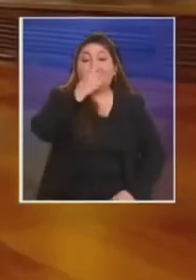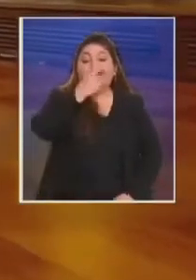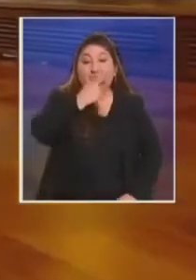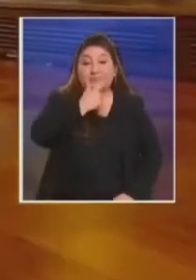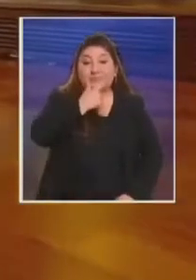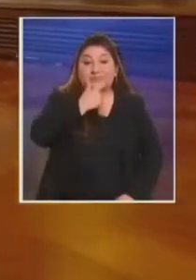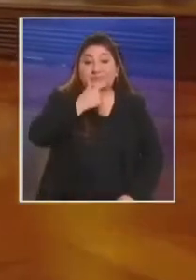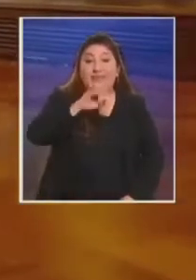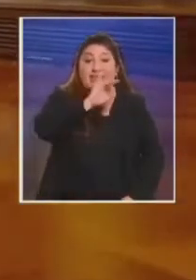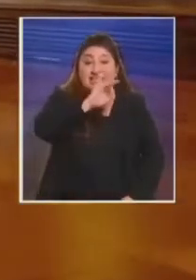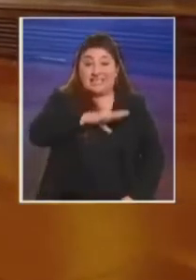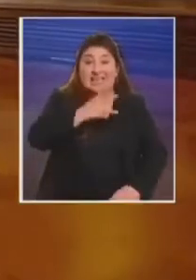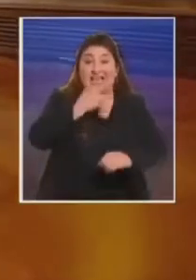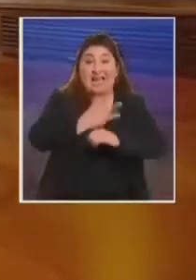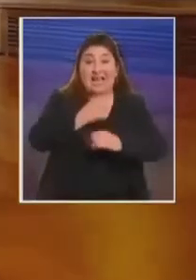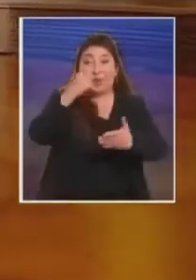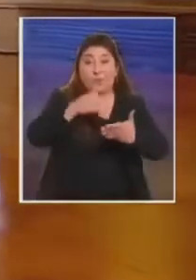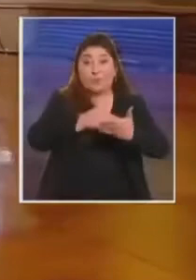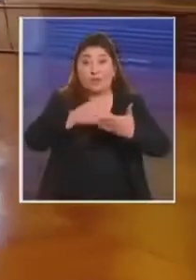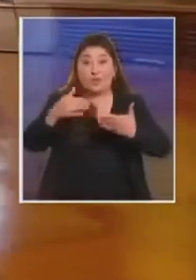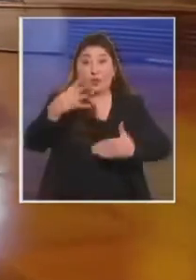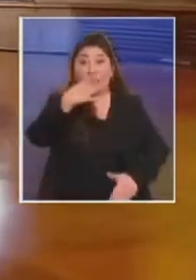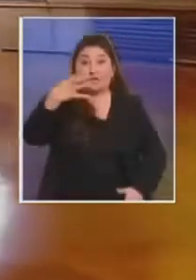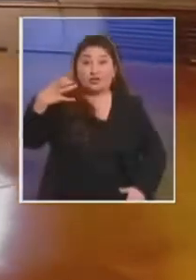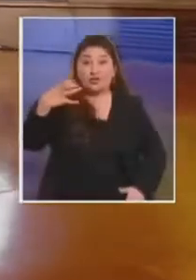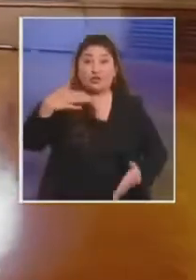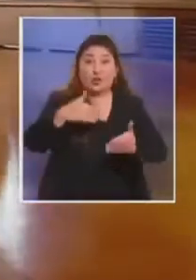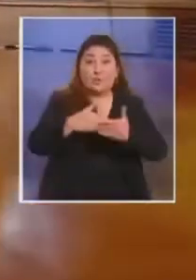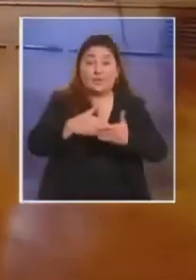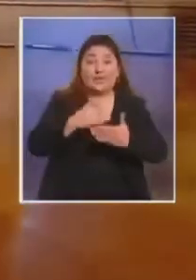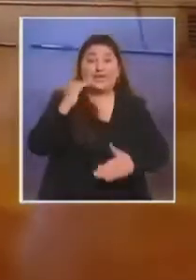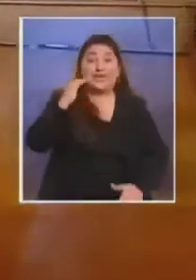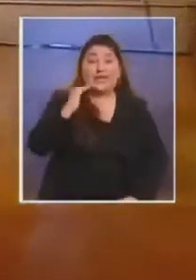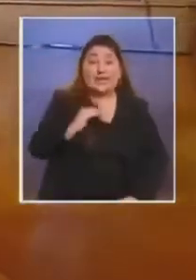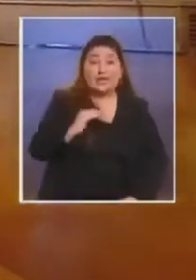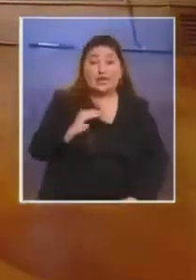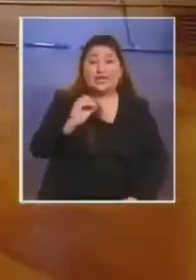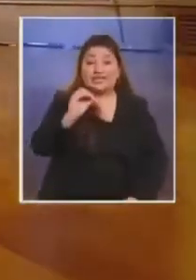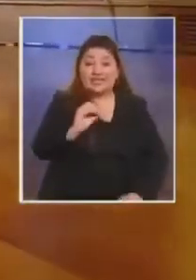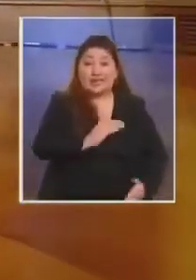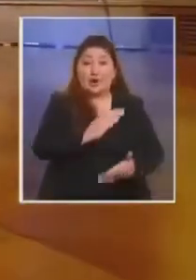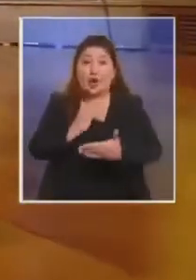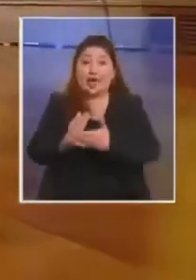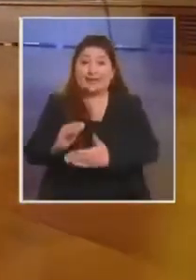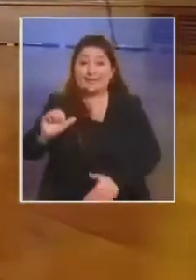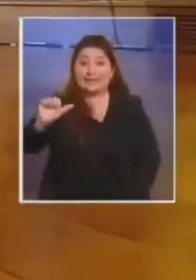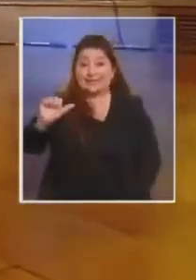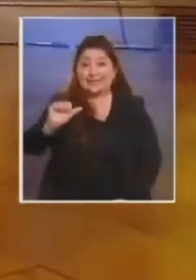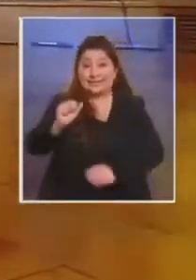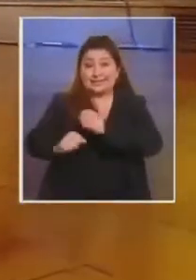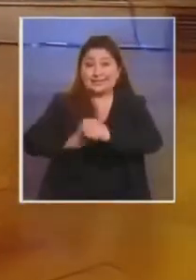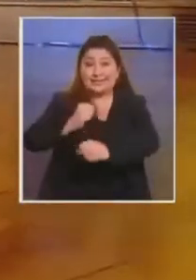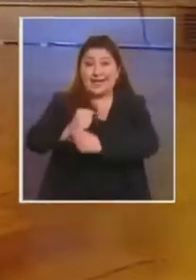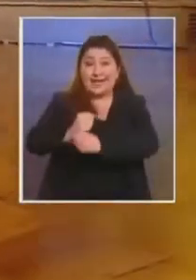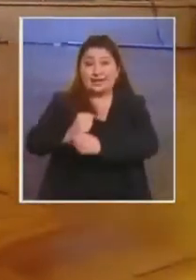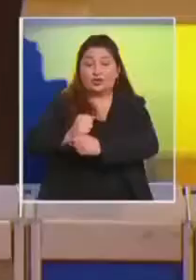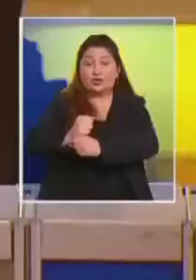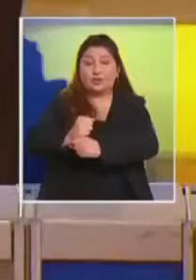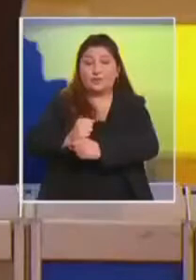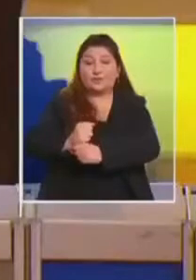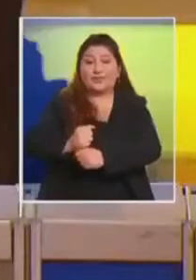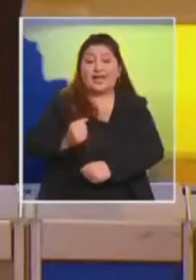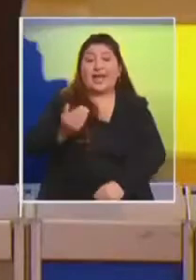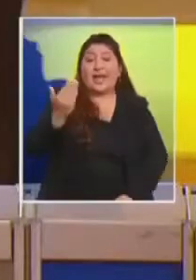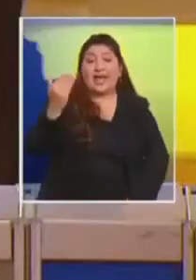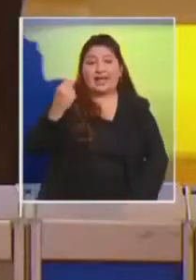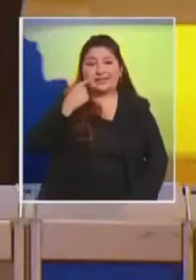hay 1.400.000 niños que están entre 0 y 6 años. Según el profesor Eduardo García Huidobro,